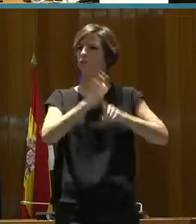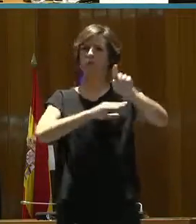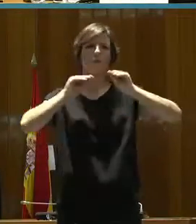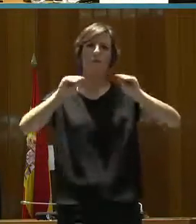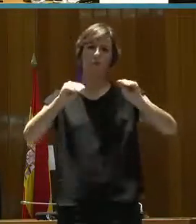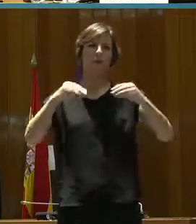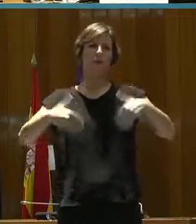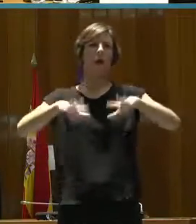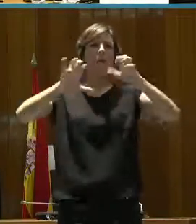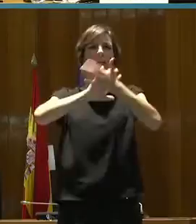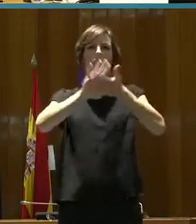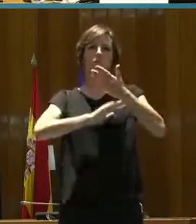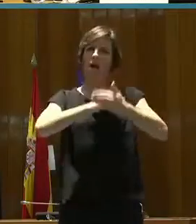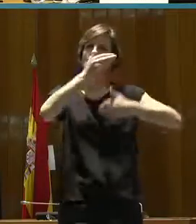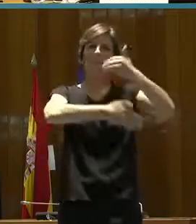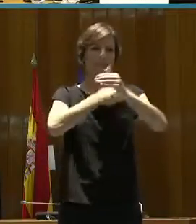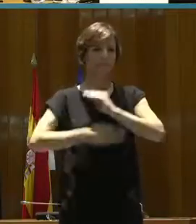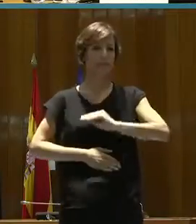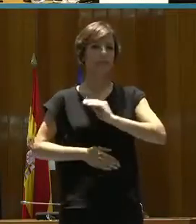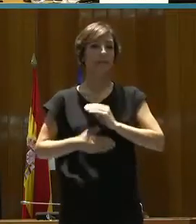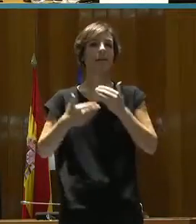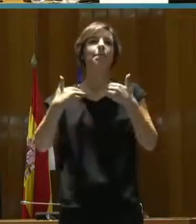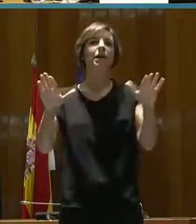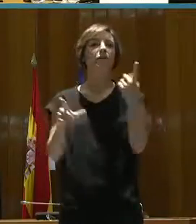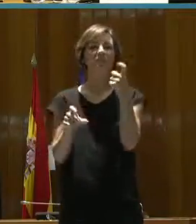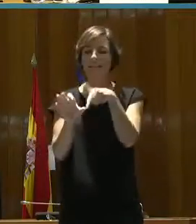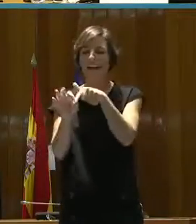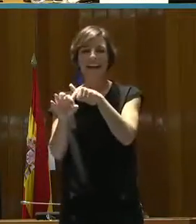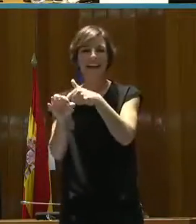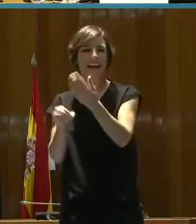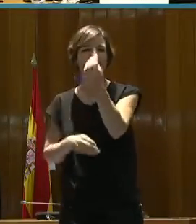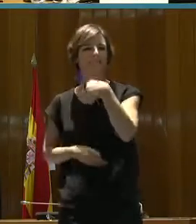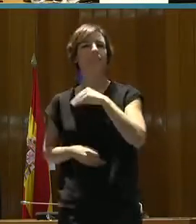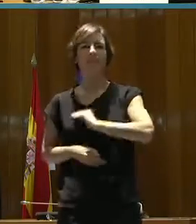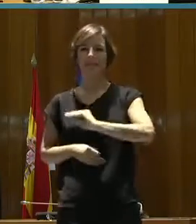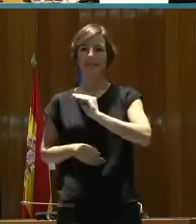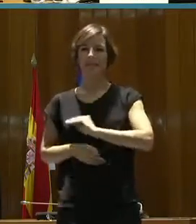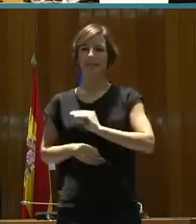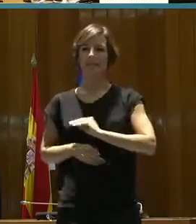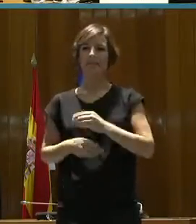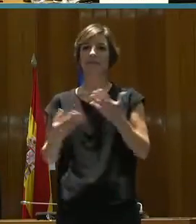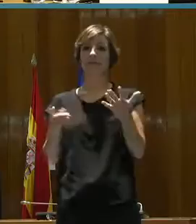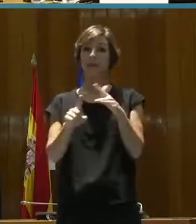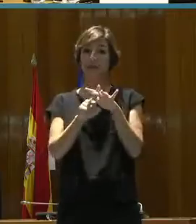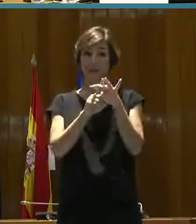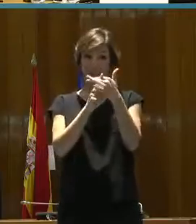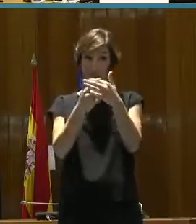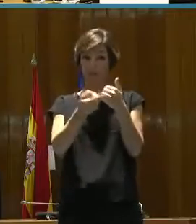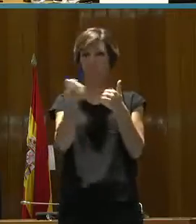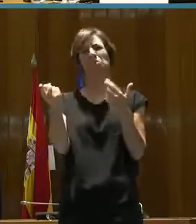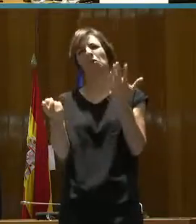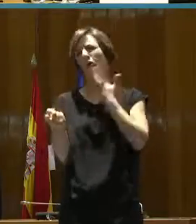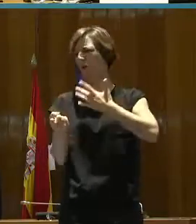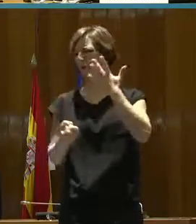el aprendizaje de lengua de signos, tenemos un hueco importante. Ante esta situación, que no es desconocida para